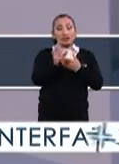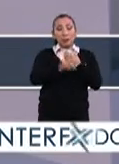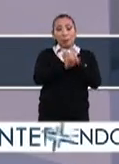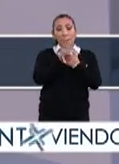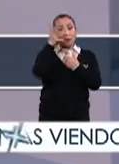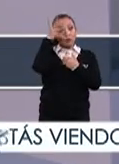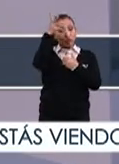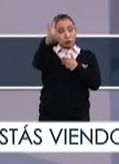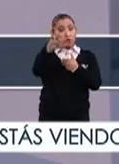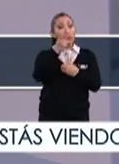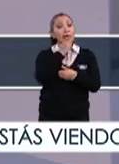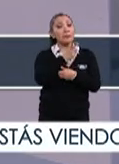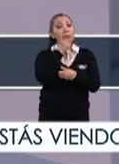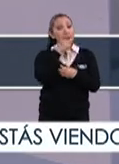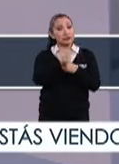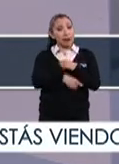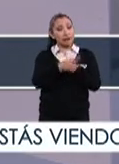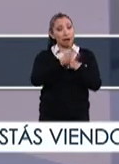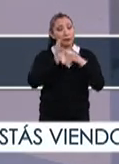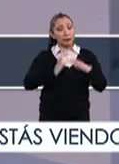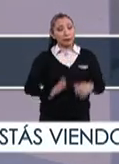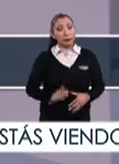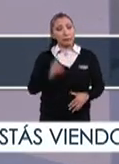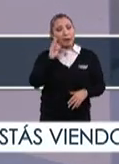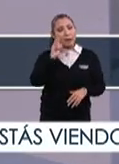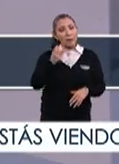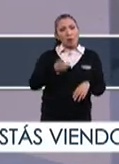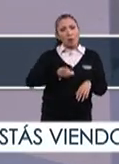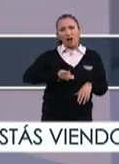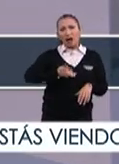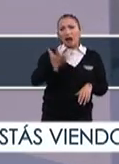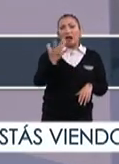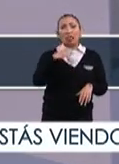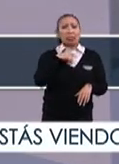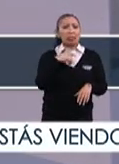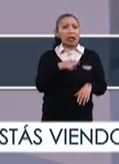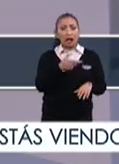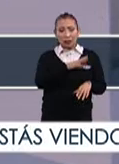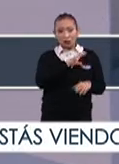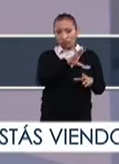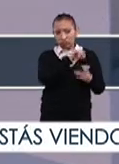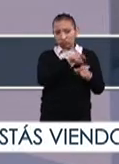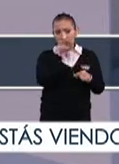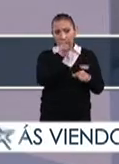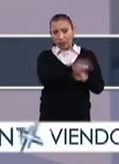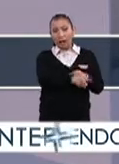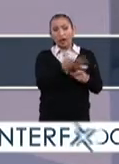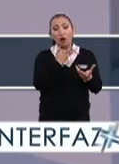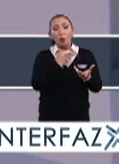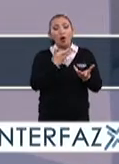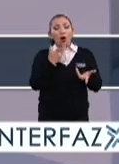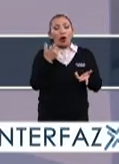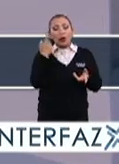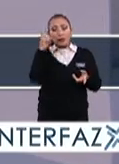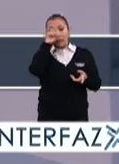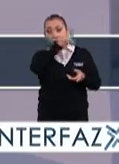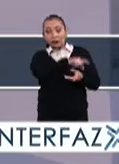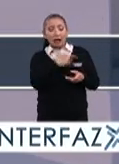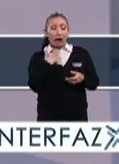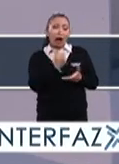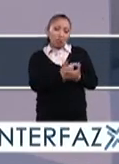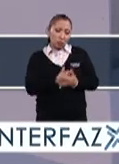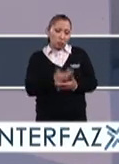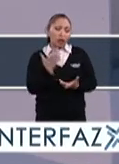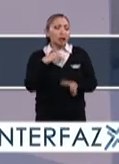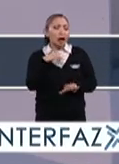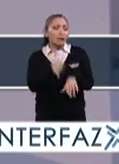complicaciones de la diabetes, porque también nos hemos dado cuenta que es muy caro en general cubrir esas complicaciones y donde